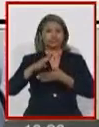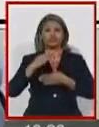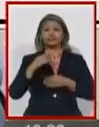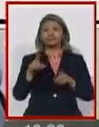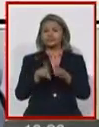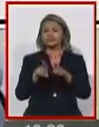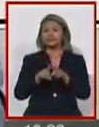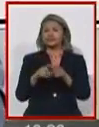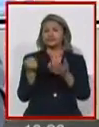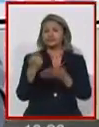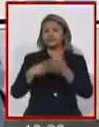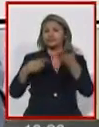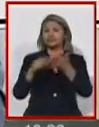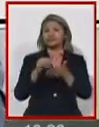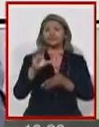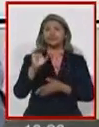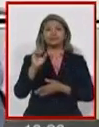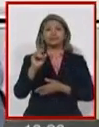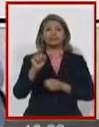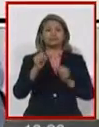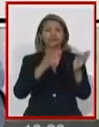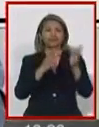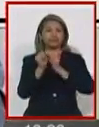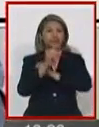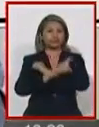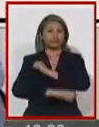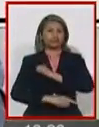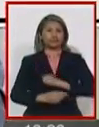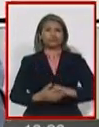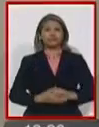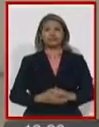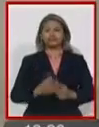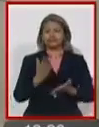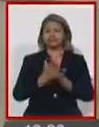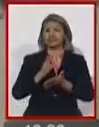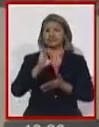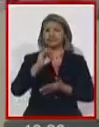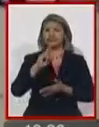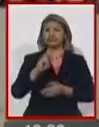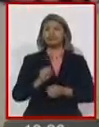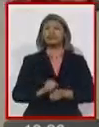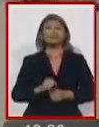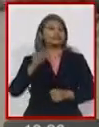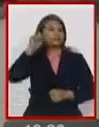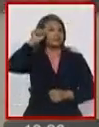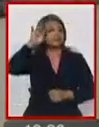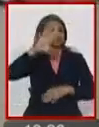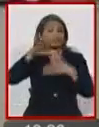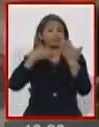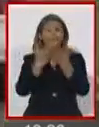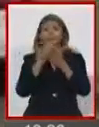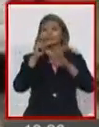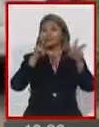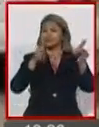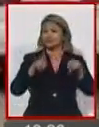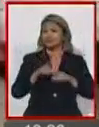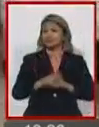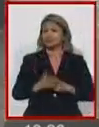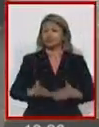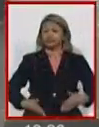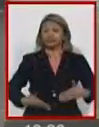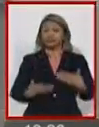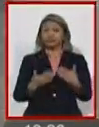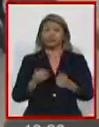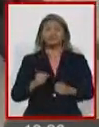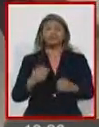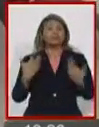febrero, además de la anulación del nuevo Código de Sistema Penal. Paro cívico contundente en la ciudad de Tarija. Todos los ciudadanos, habitantes y estantes